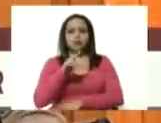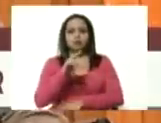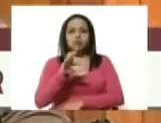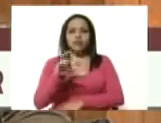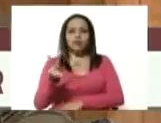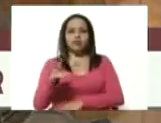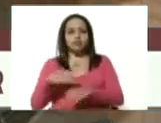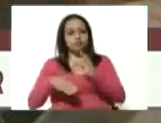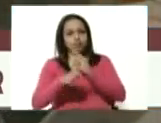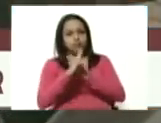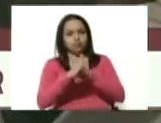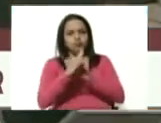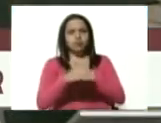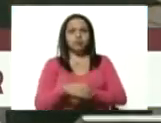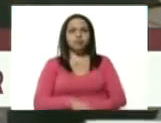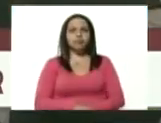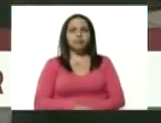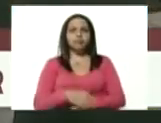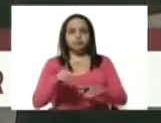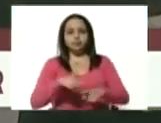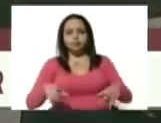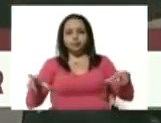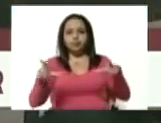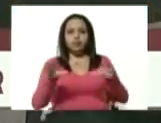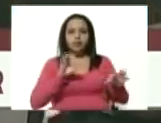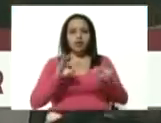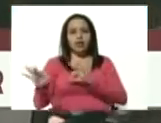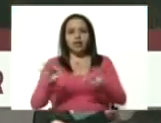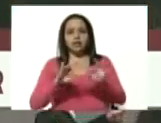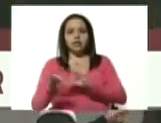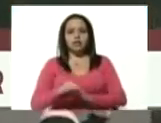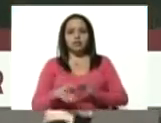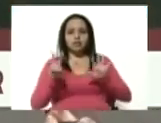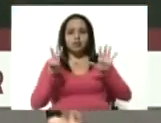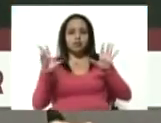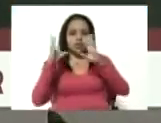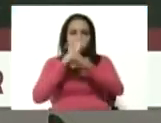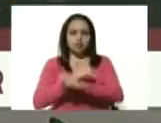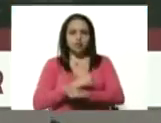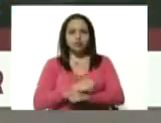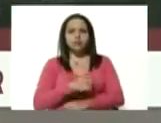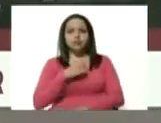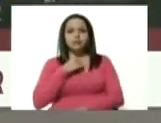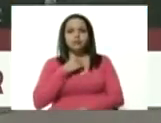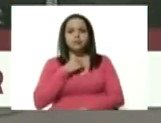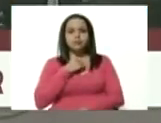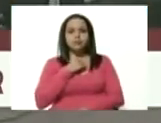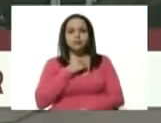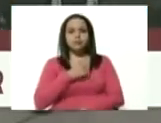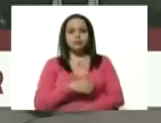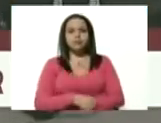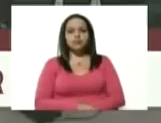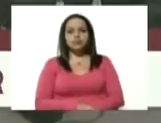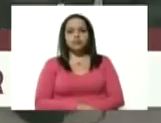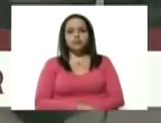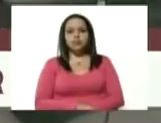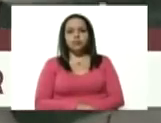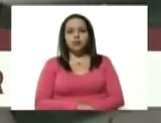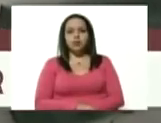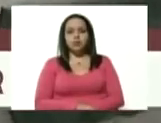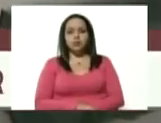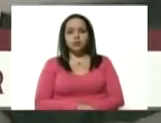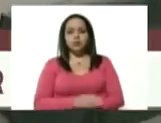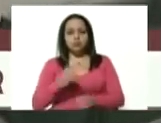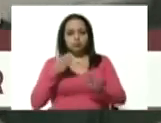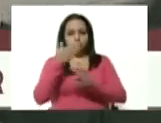compañeros, se trasladaron al Teatro Las Palmas a las 7 de la noche y cuando llegaron allí,